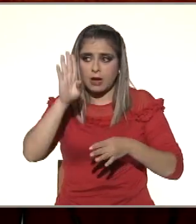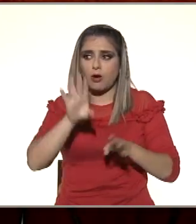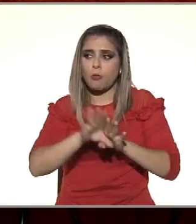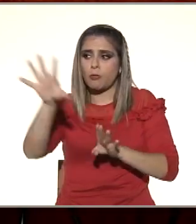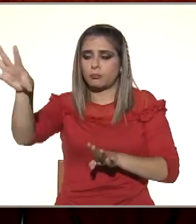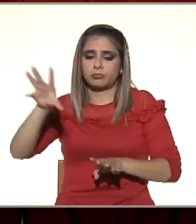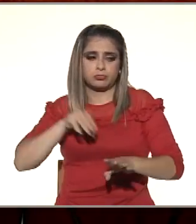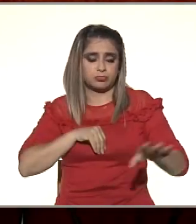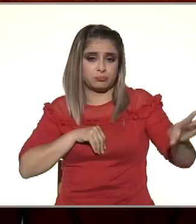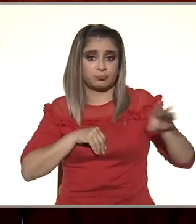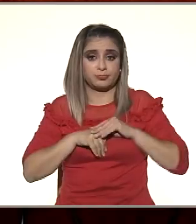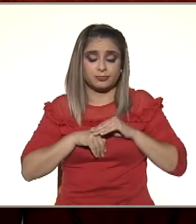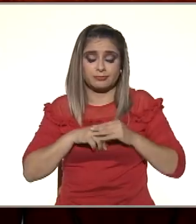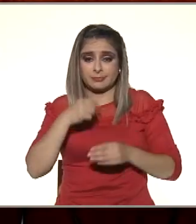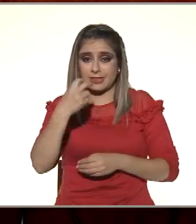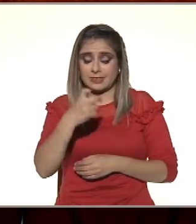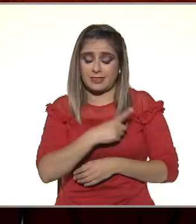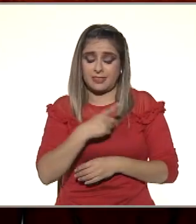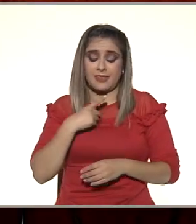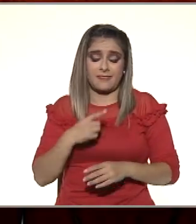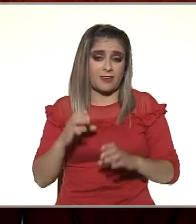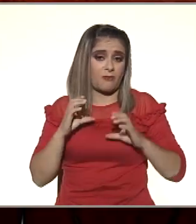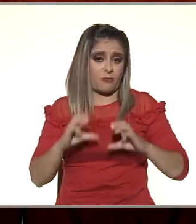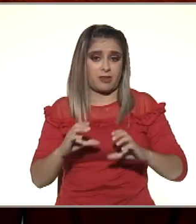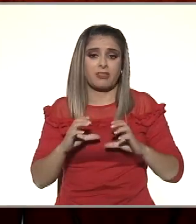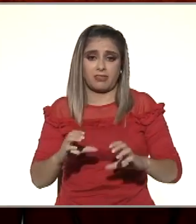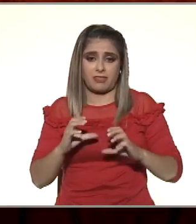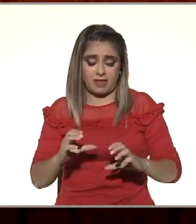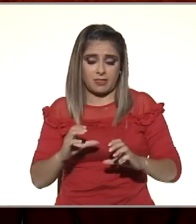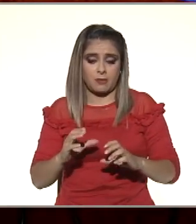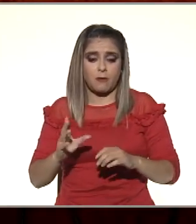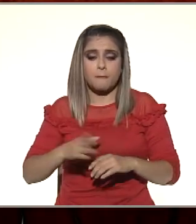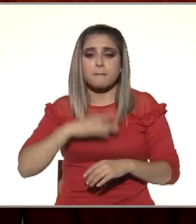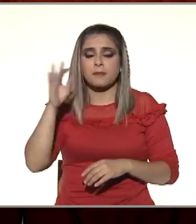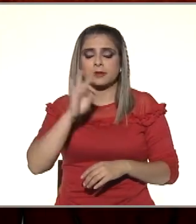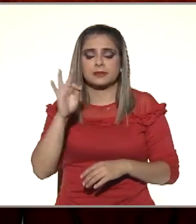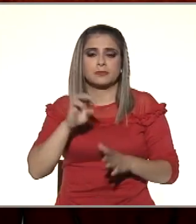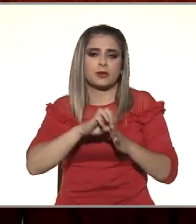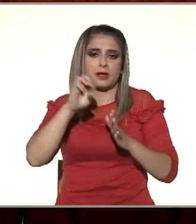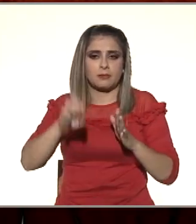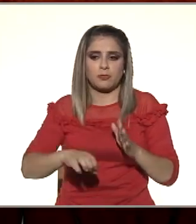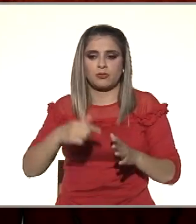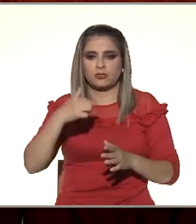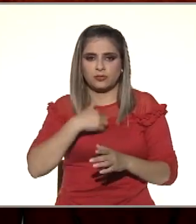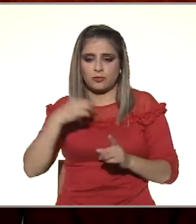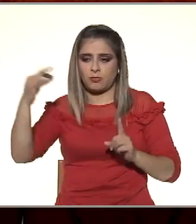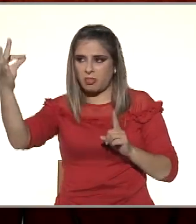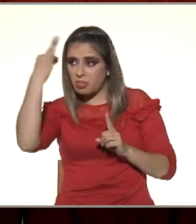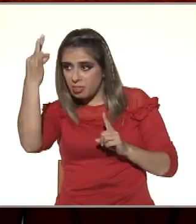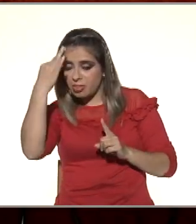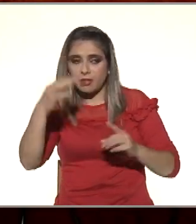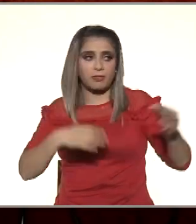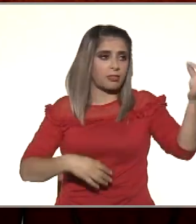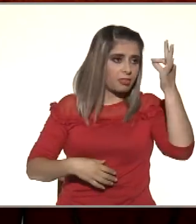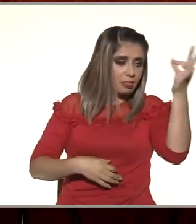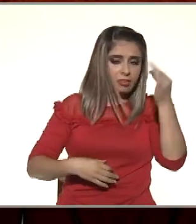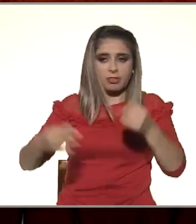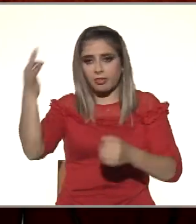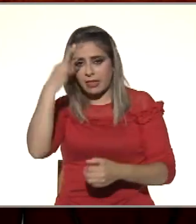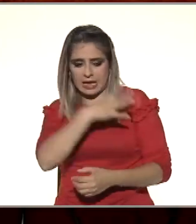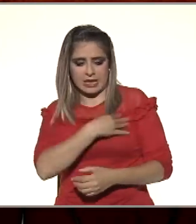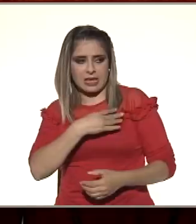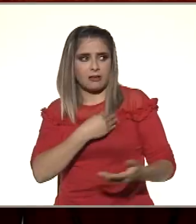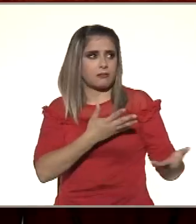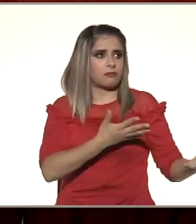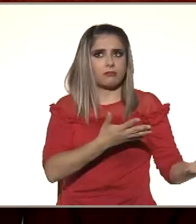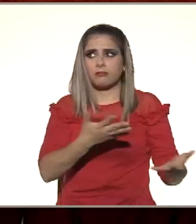lo más cuidada posible emocionalmente, porque si nosotros hacemos esto de envenenar, de utilizarlo para dañar, para darle en la